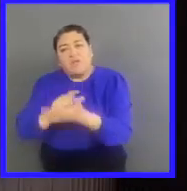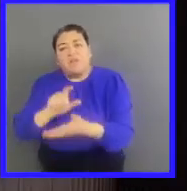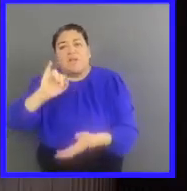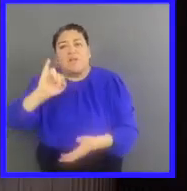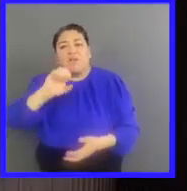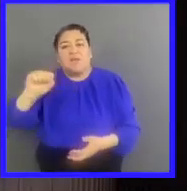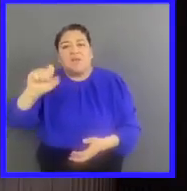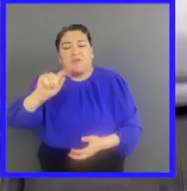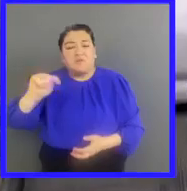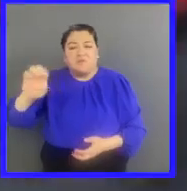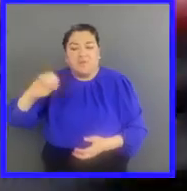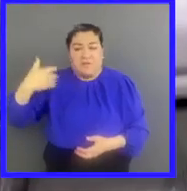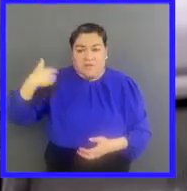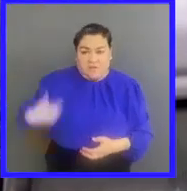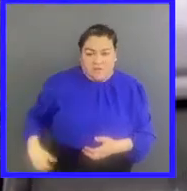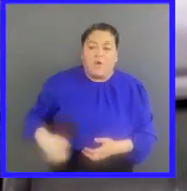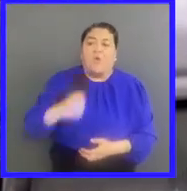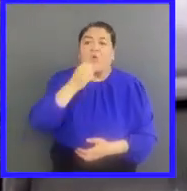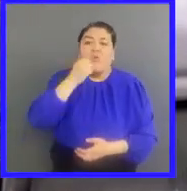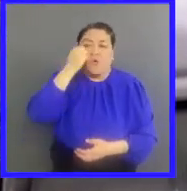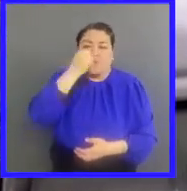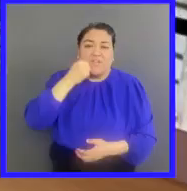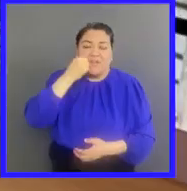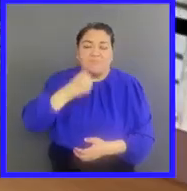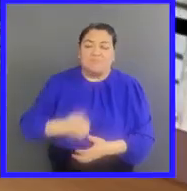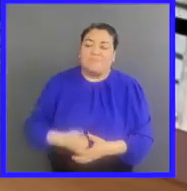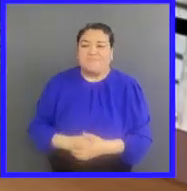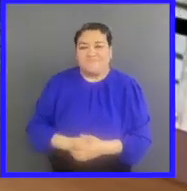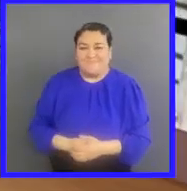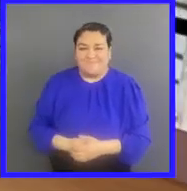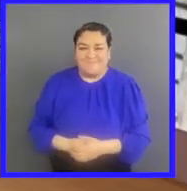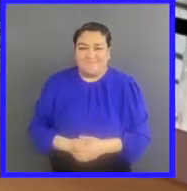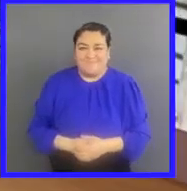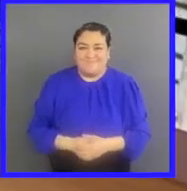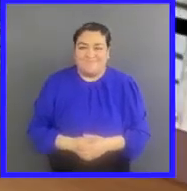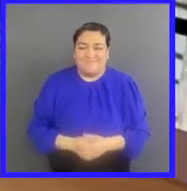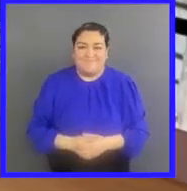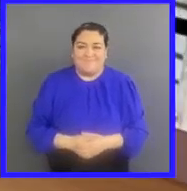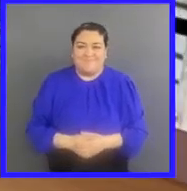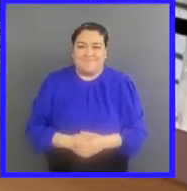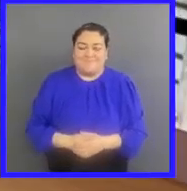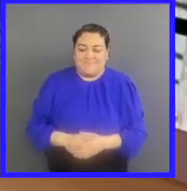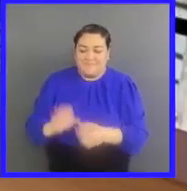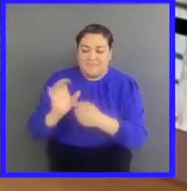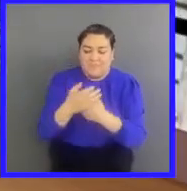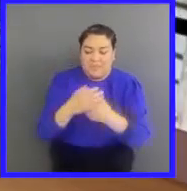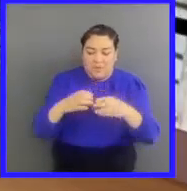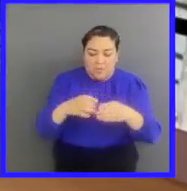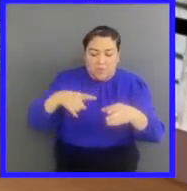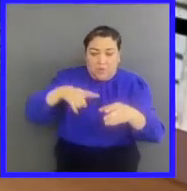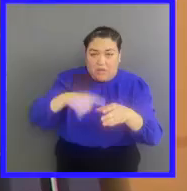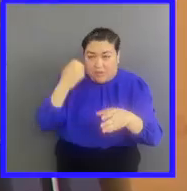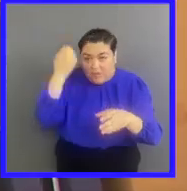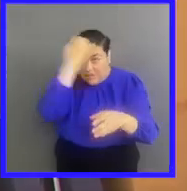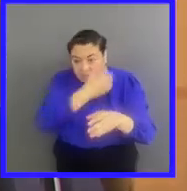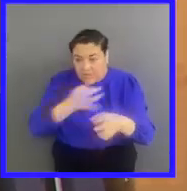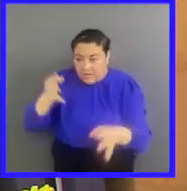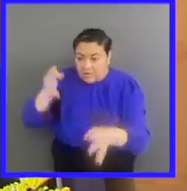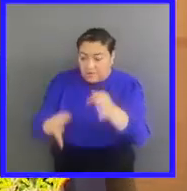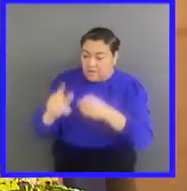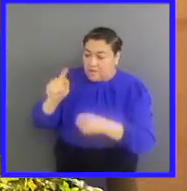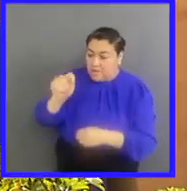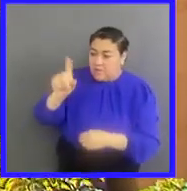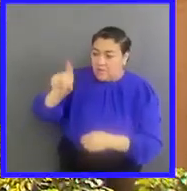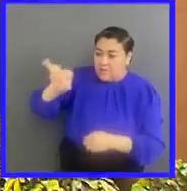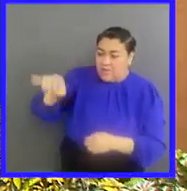Plural TV, Óscar González. La Comisión de Evaluación del Tribunal de Disciplina Judicial aprobó la propuesta de